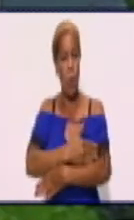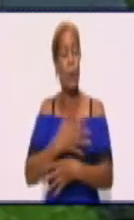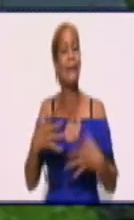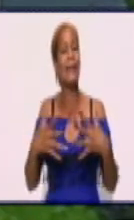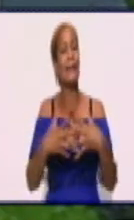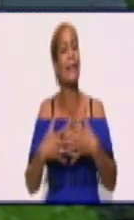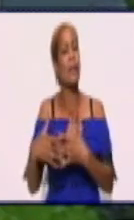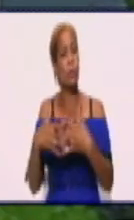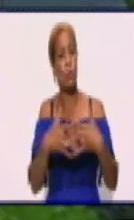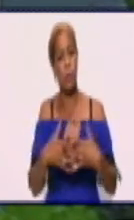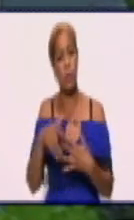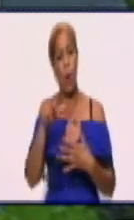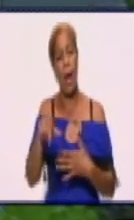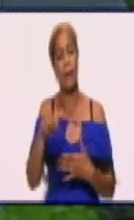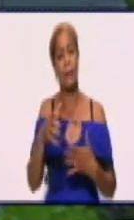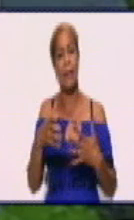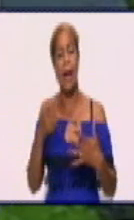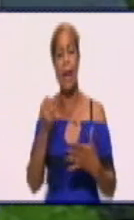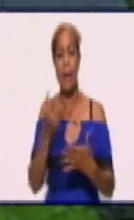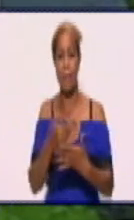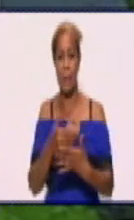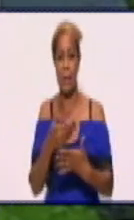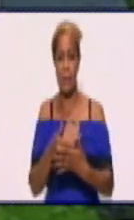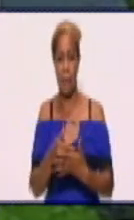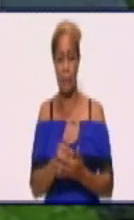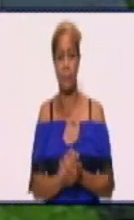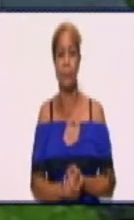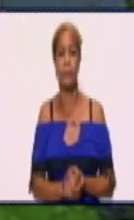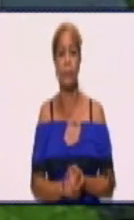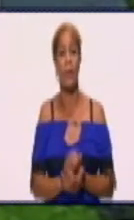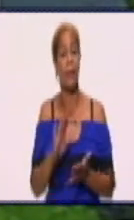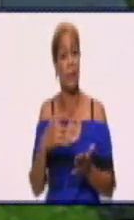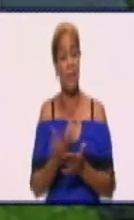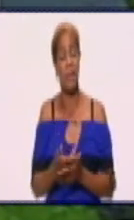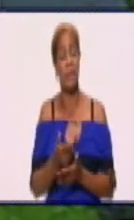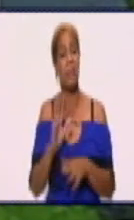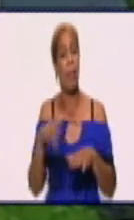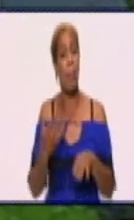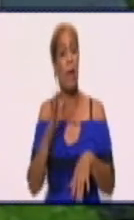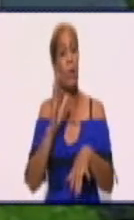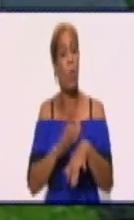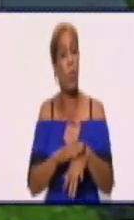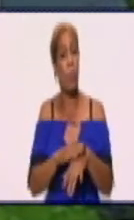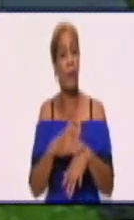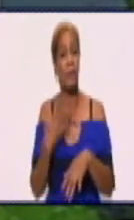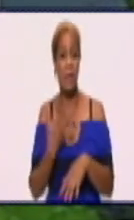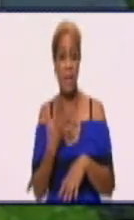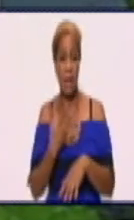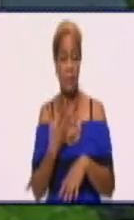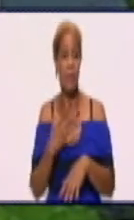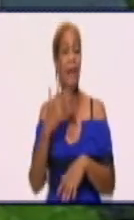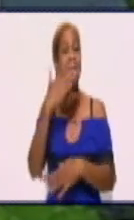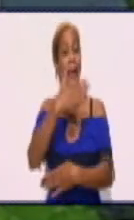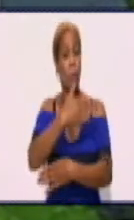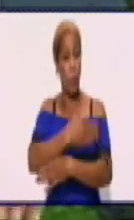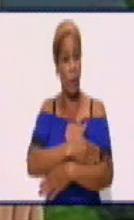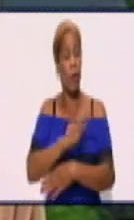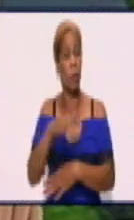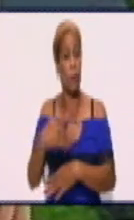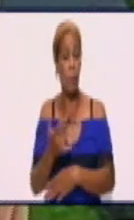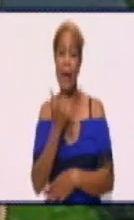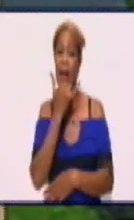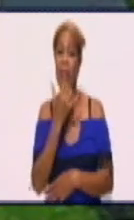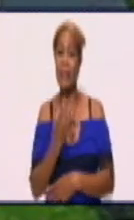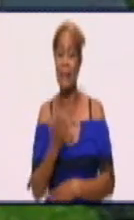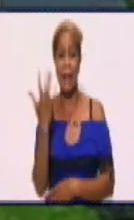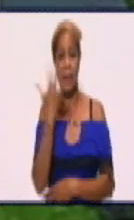esa afectación al final se revierte en la población. Pero allí vamos a llegar. Primero, cuando